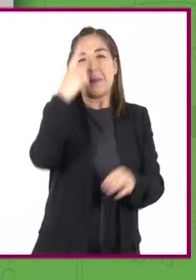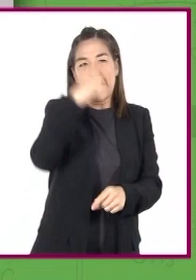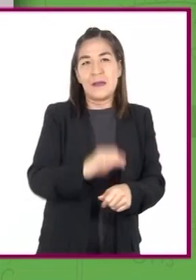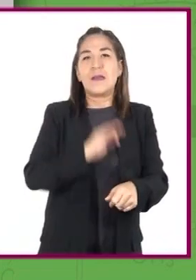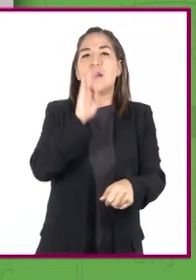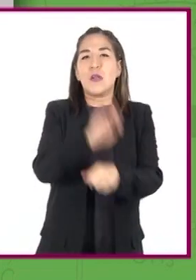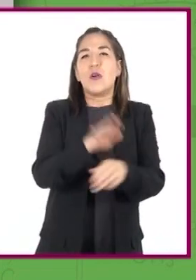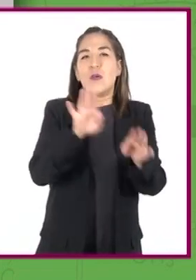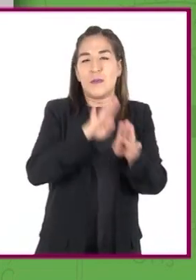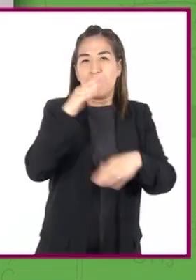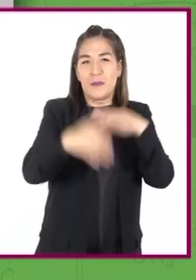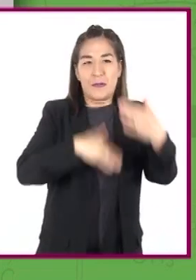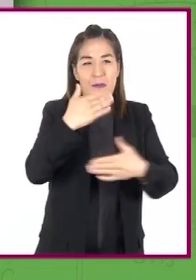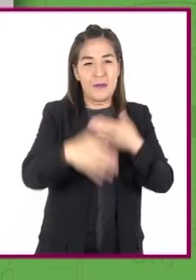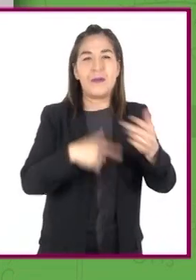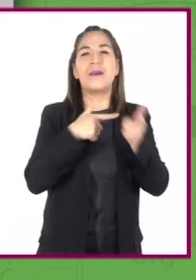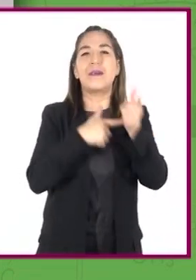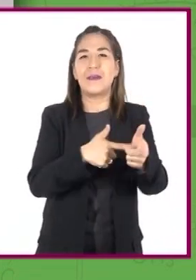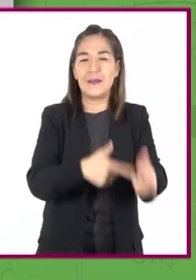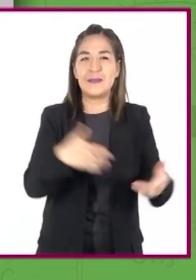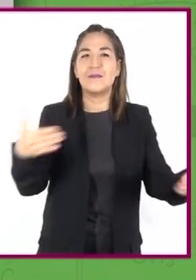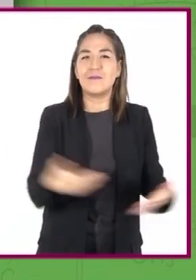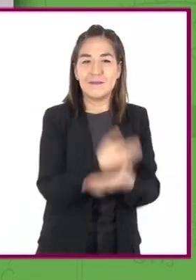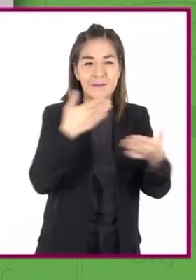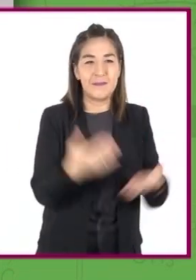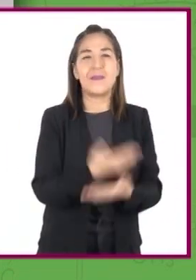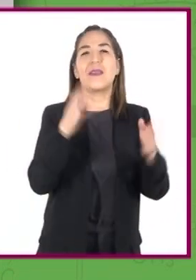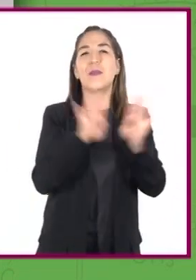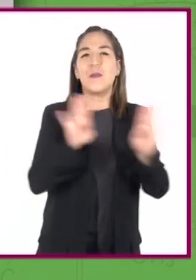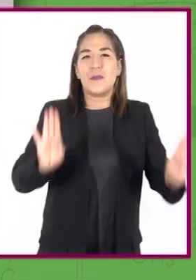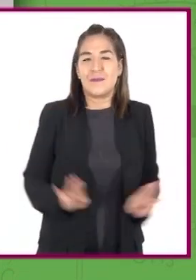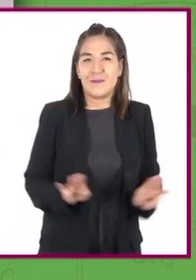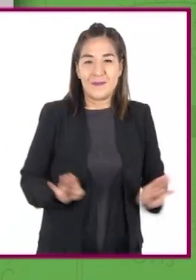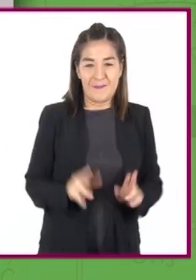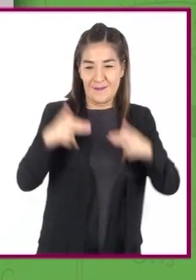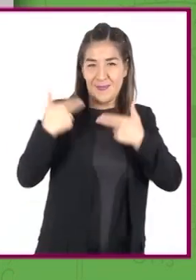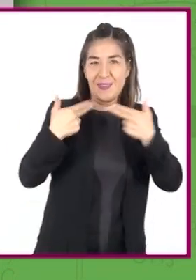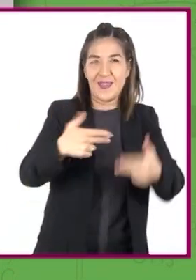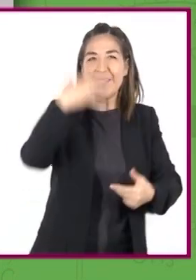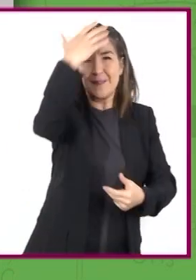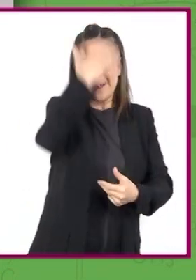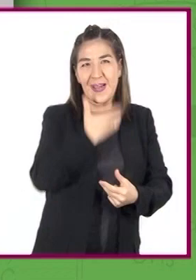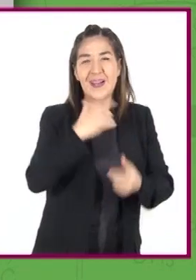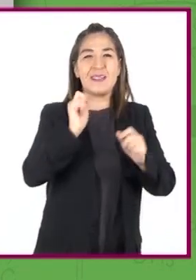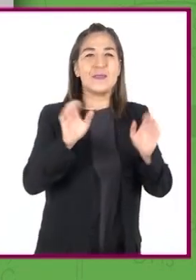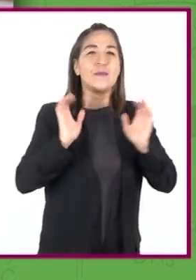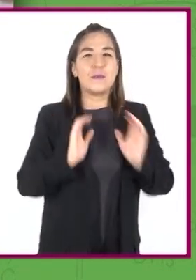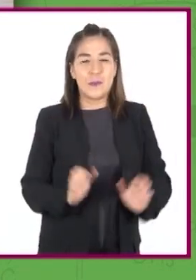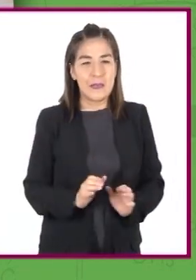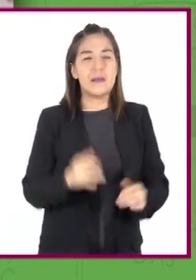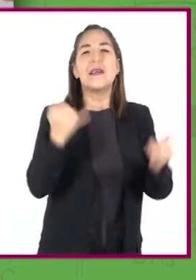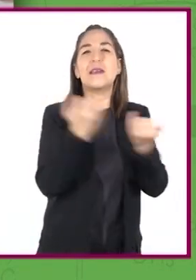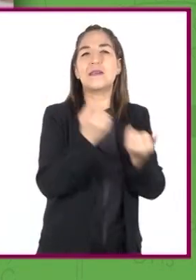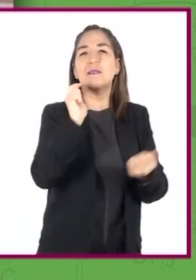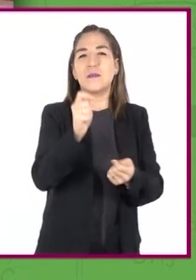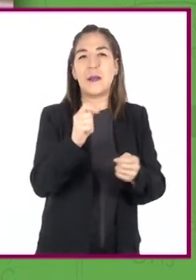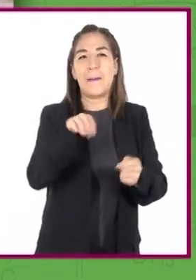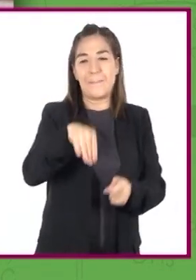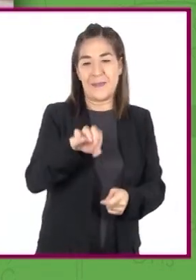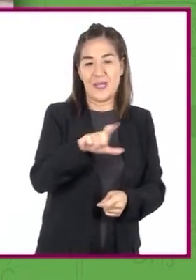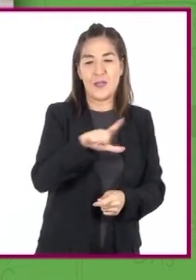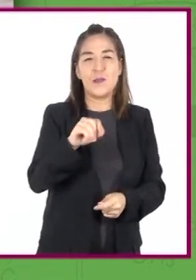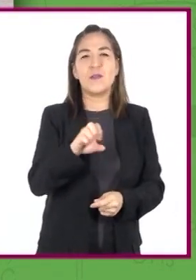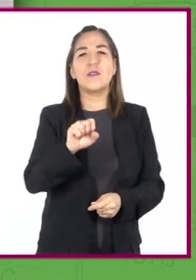la perpetuación de la especie y la transmisión de características hereditarias. Podemos decir que durante la